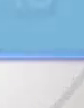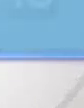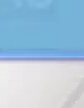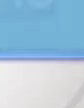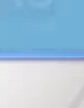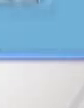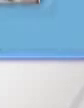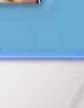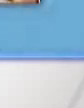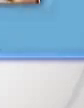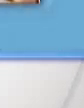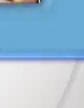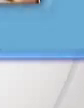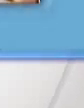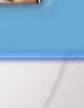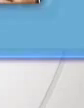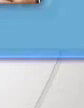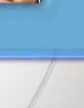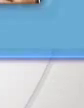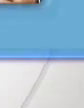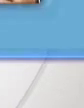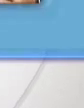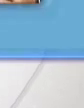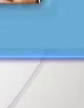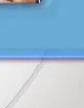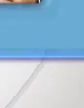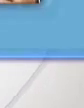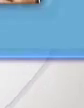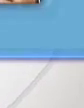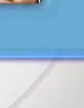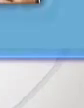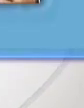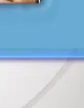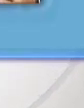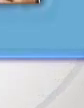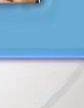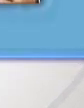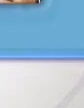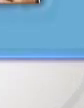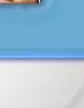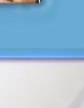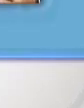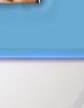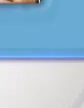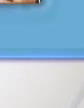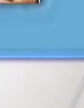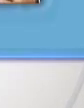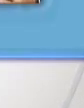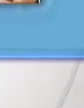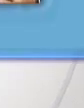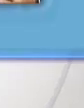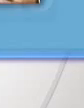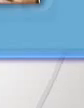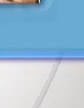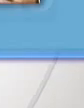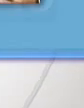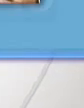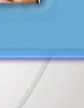juan zapata ex vocero de la policía nacional teniente coronel de policía de estado mayor en servicio pasivo